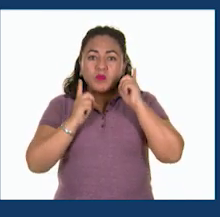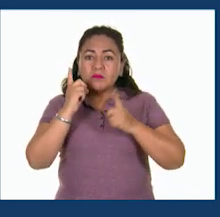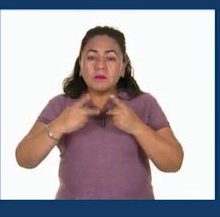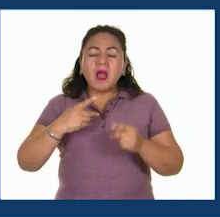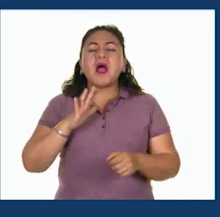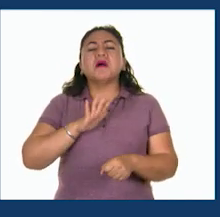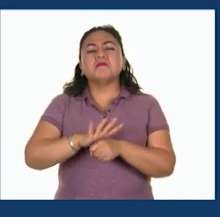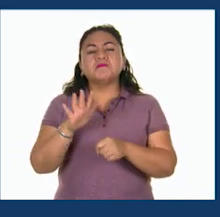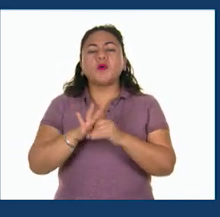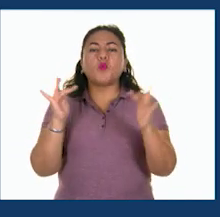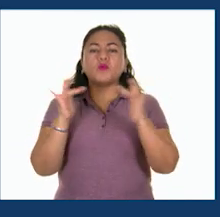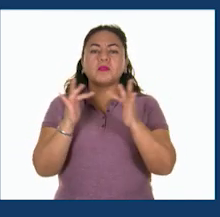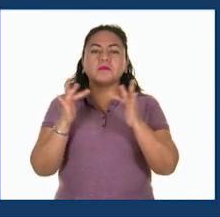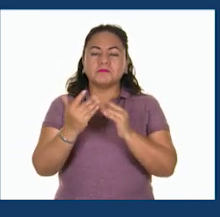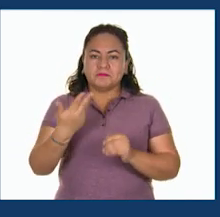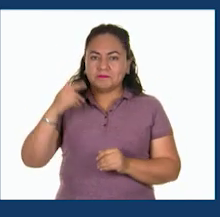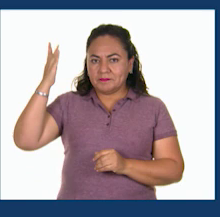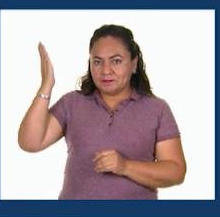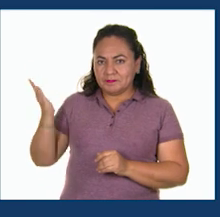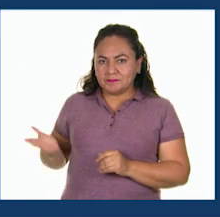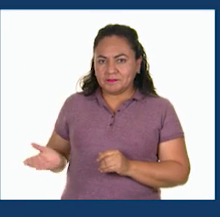preguntas, contáctanos.